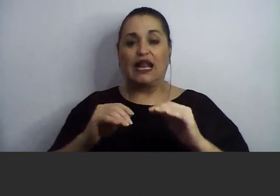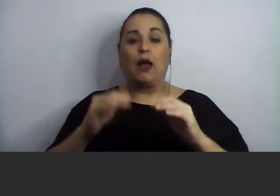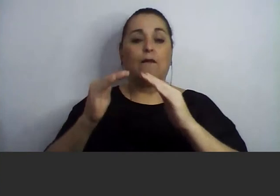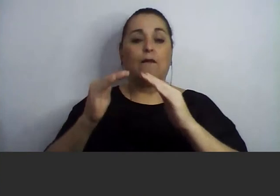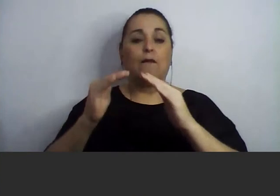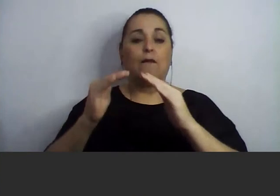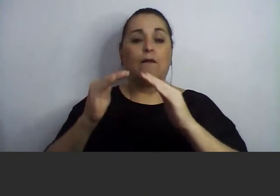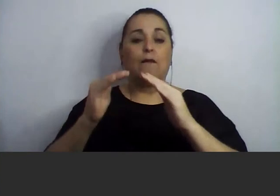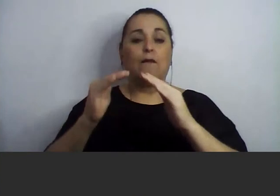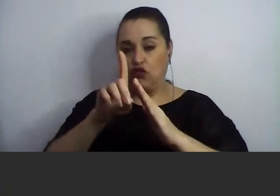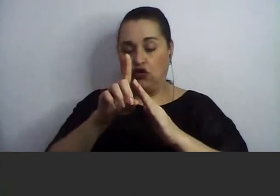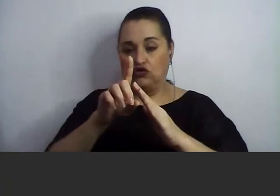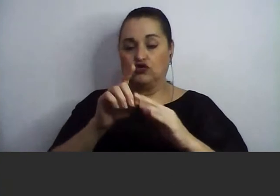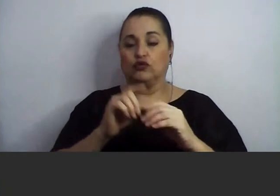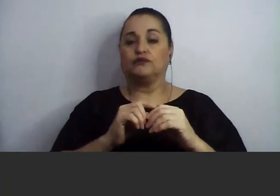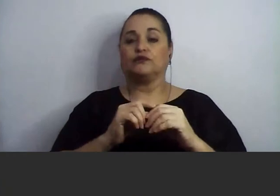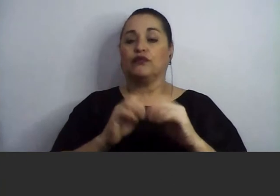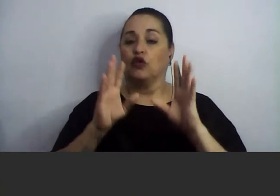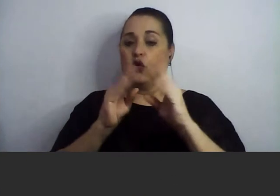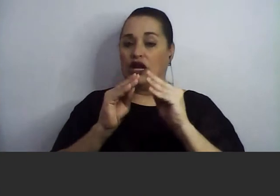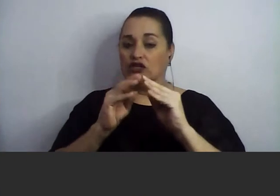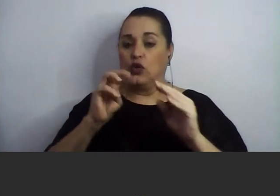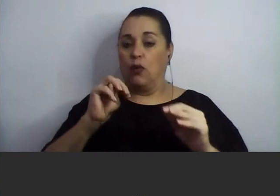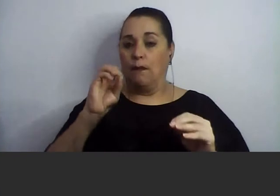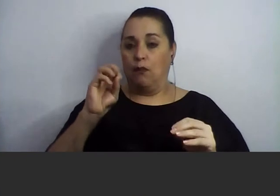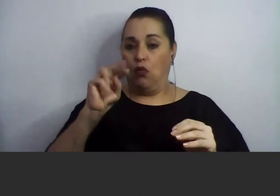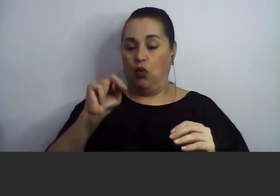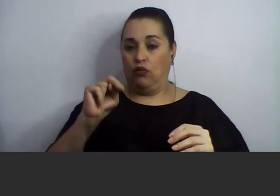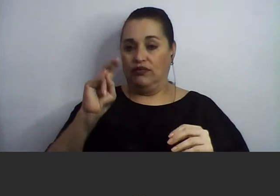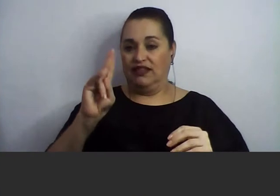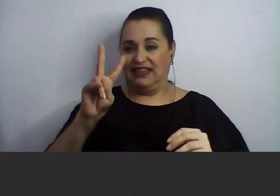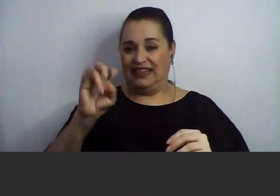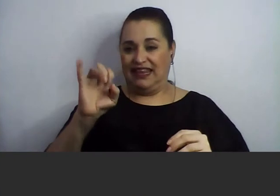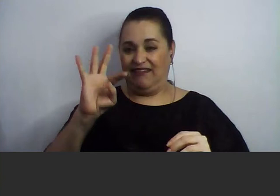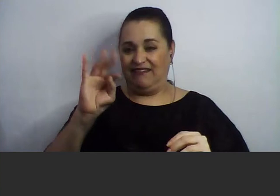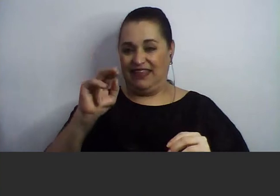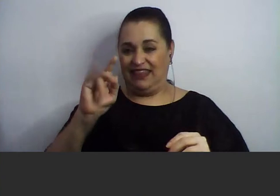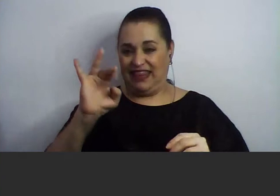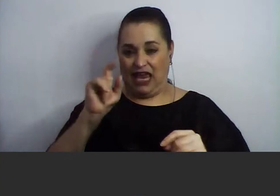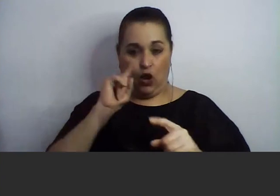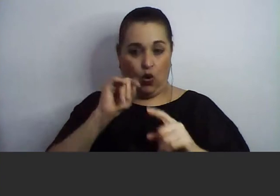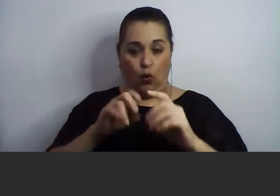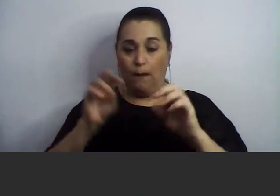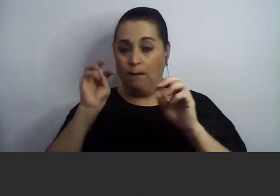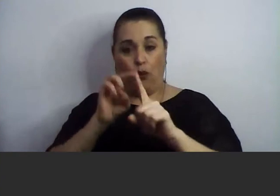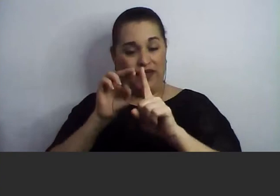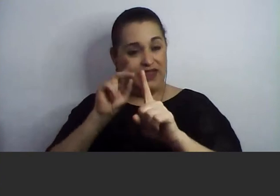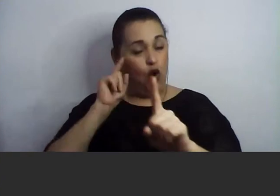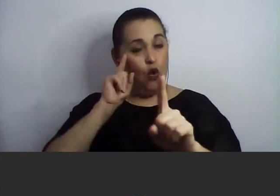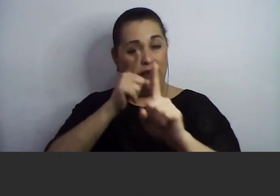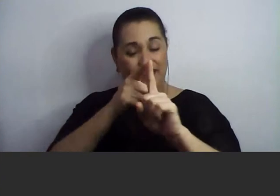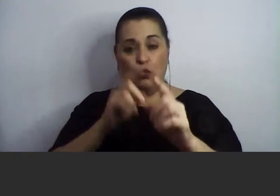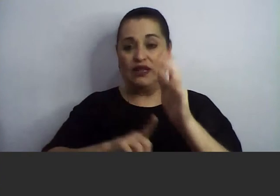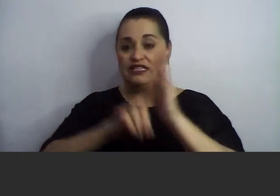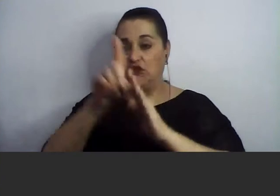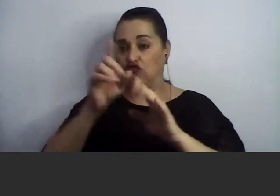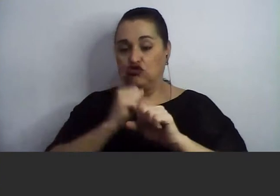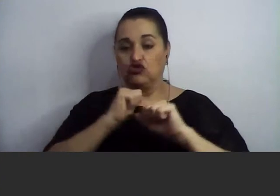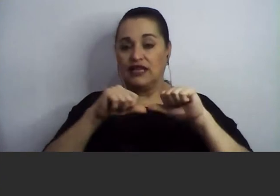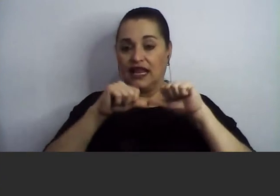o sea Consenso Montevideo y contribuye con lo que tiene que ver con Objetivos de Desarrollo Sostenible entonces él también es una persona que